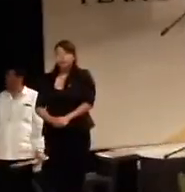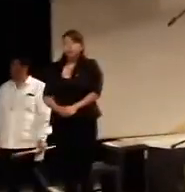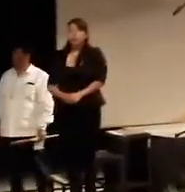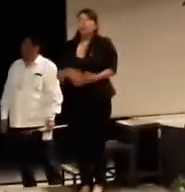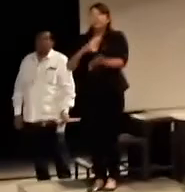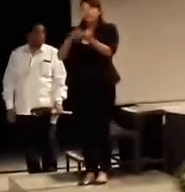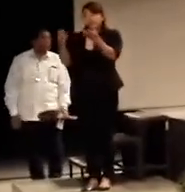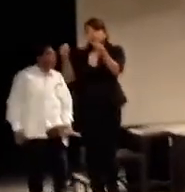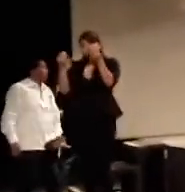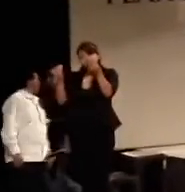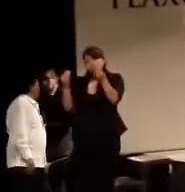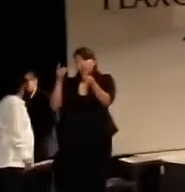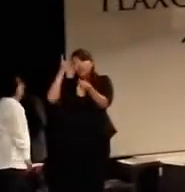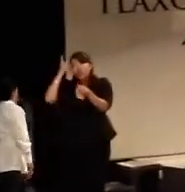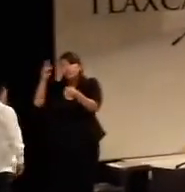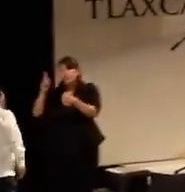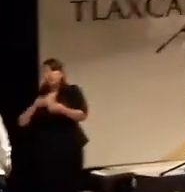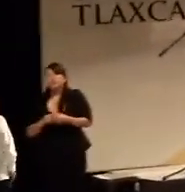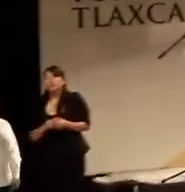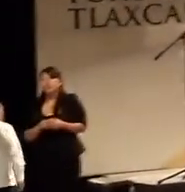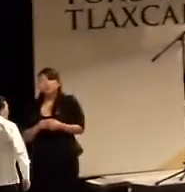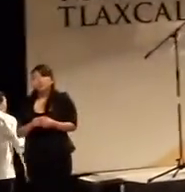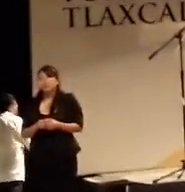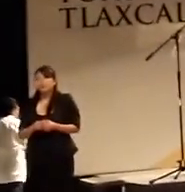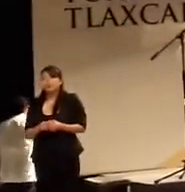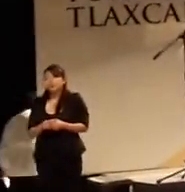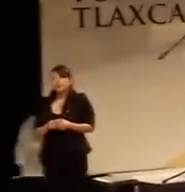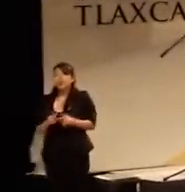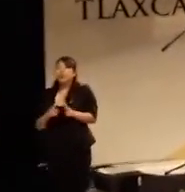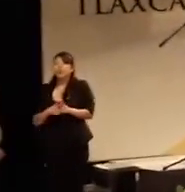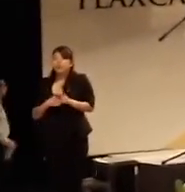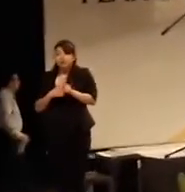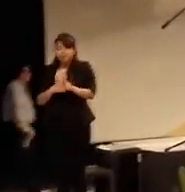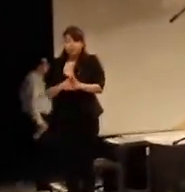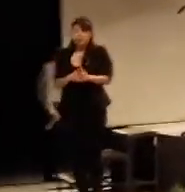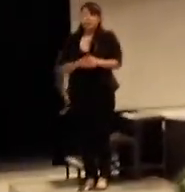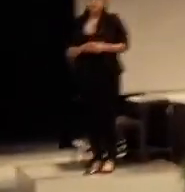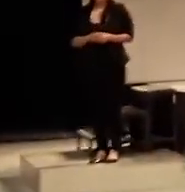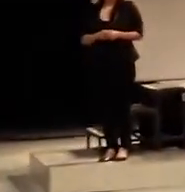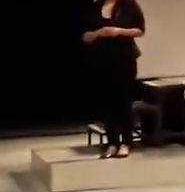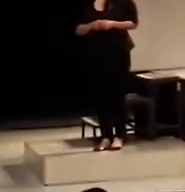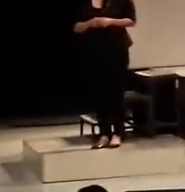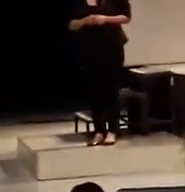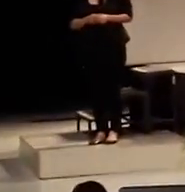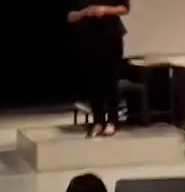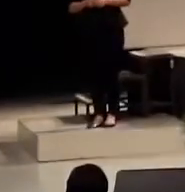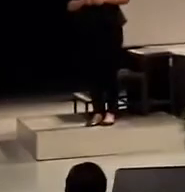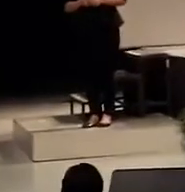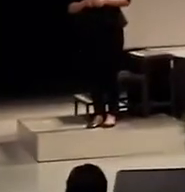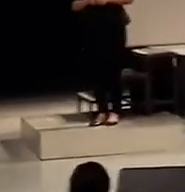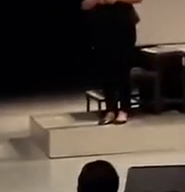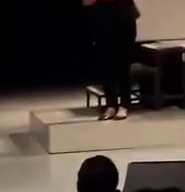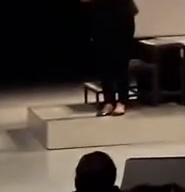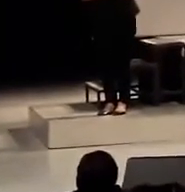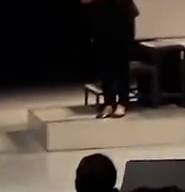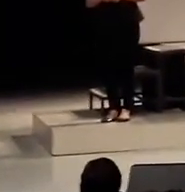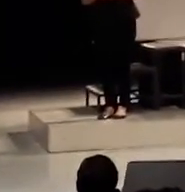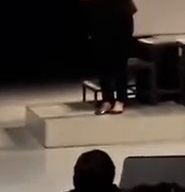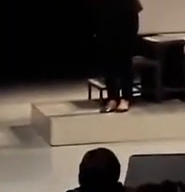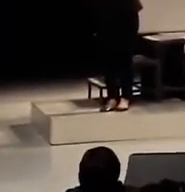Muchas gracias, doctor. A continuación, vamos a dar paso a un par